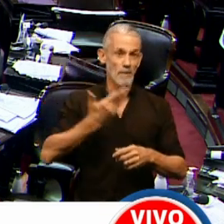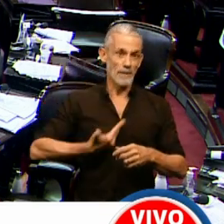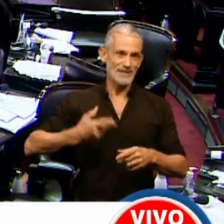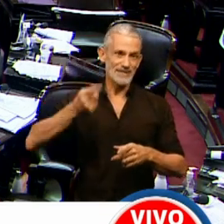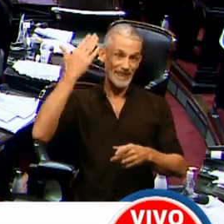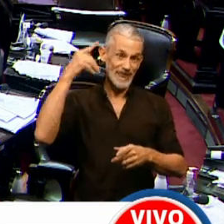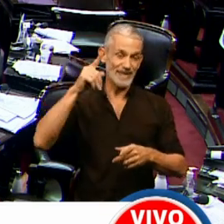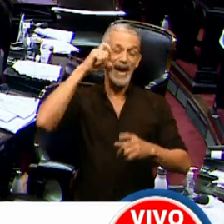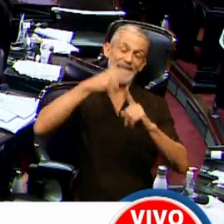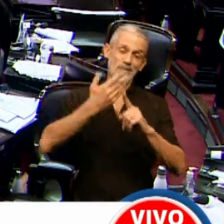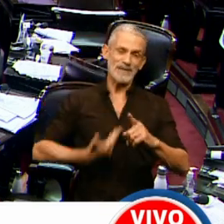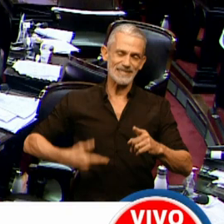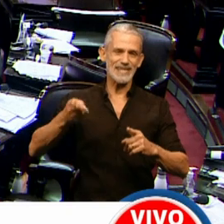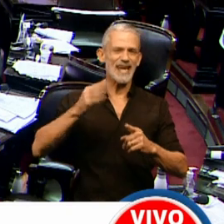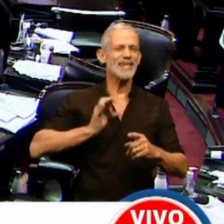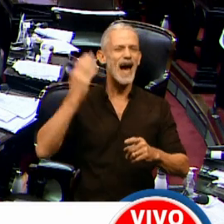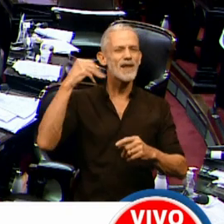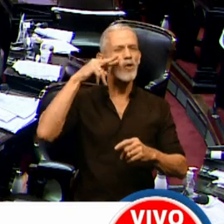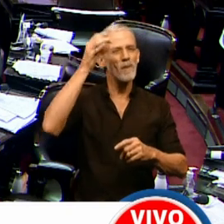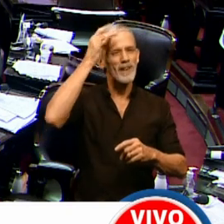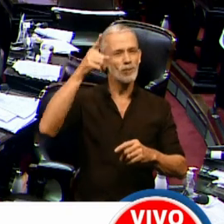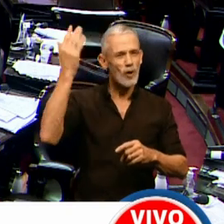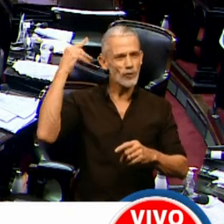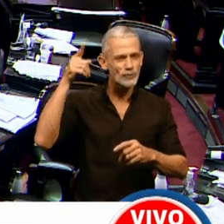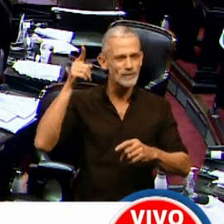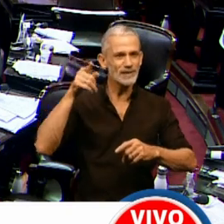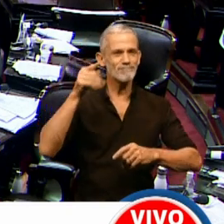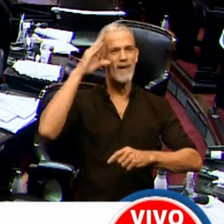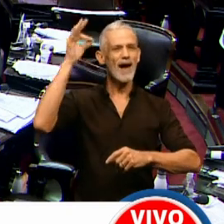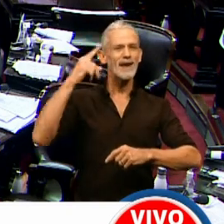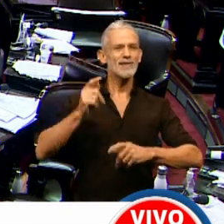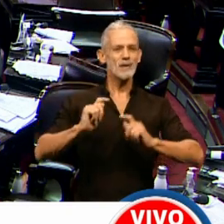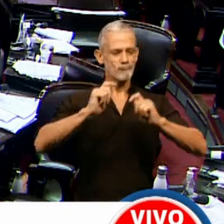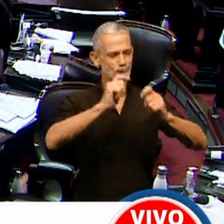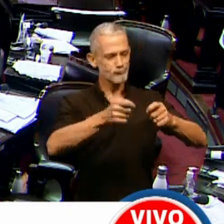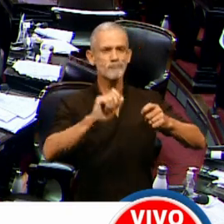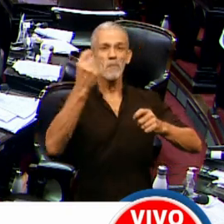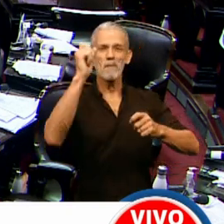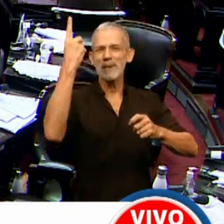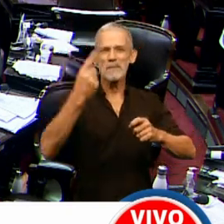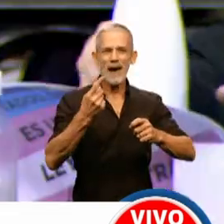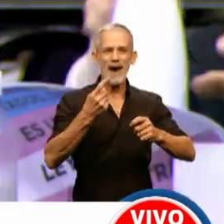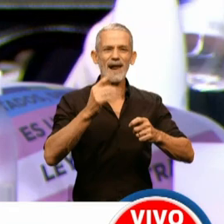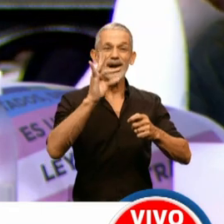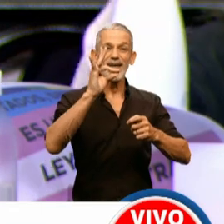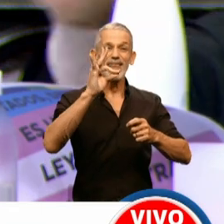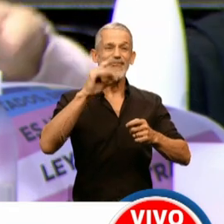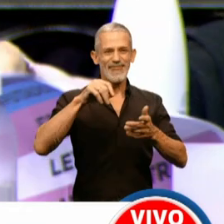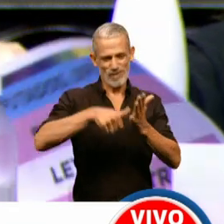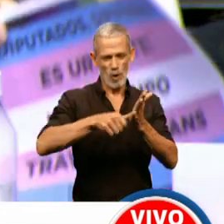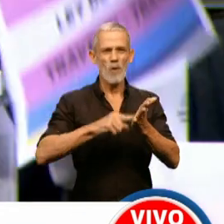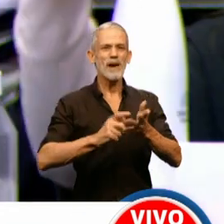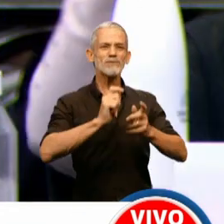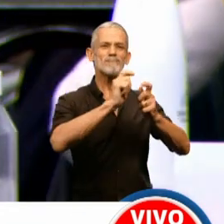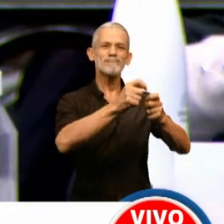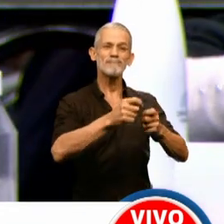presidenta nuestra ex presidente en el año 2012 cuando dio entregó el primer dni por la